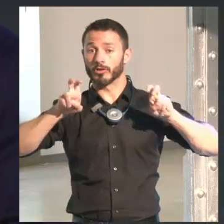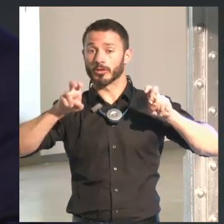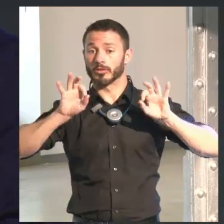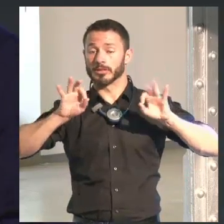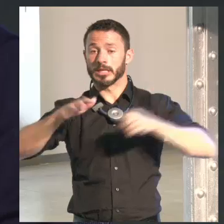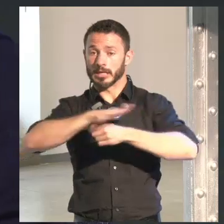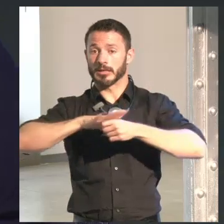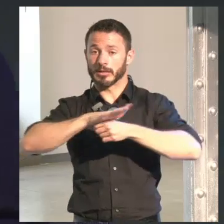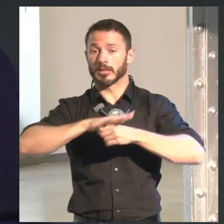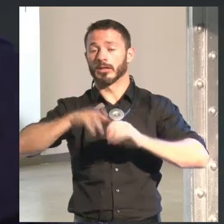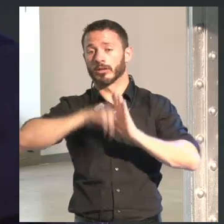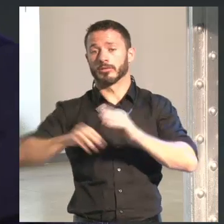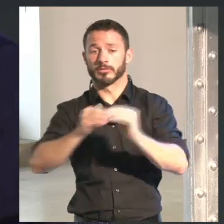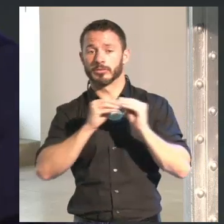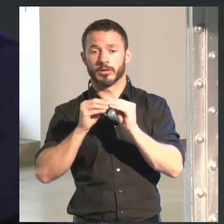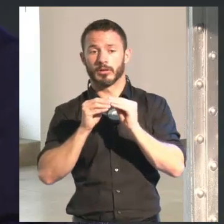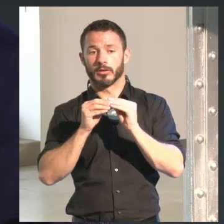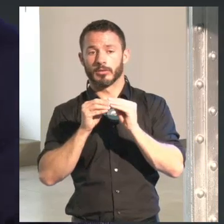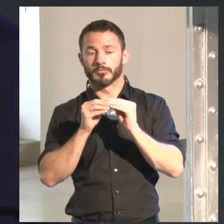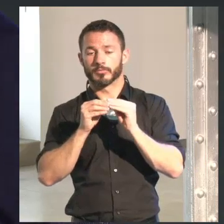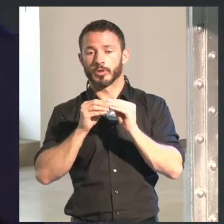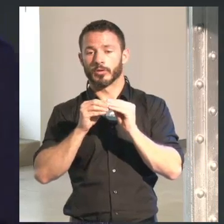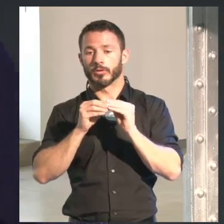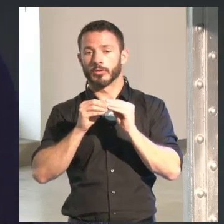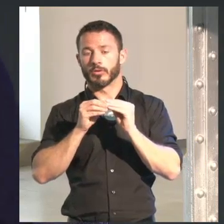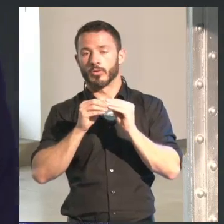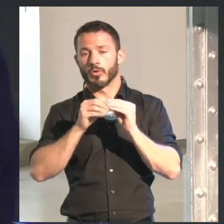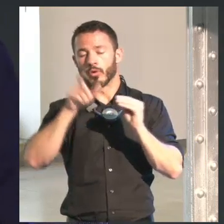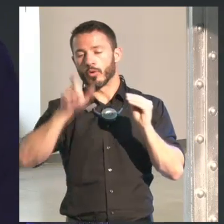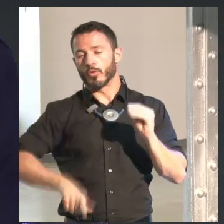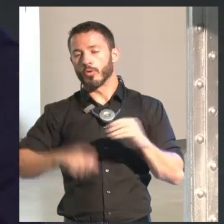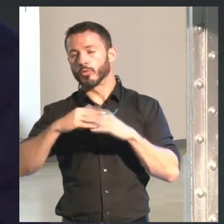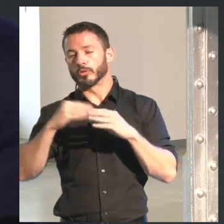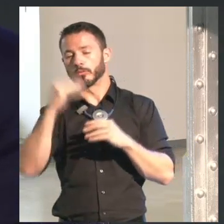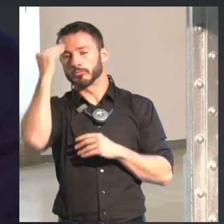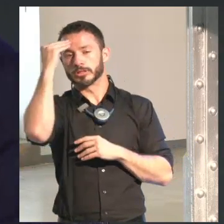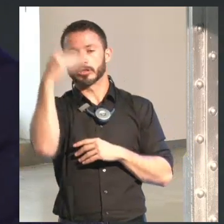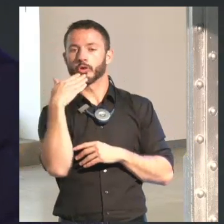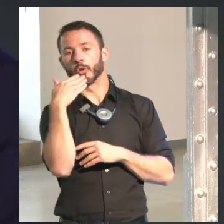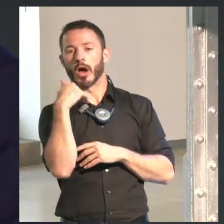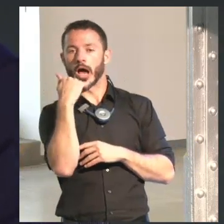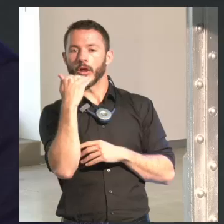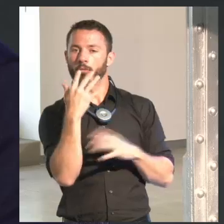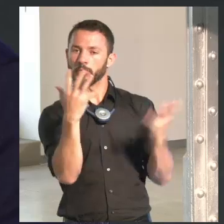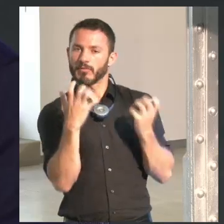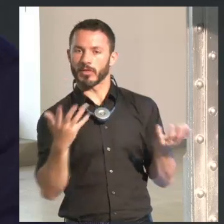se percibe como un beneficio y no como una amenaza. Y por lo tanto, ¿para qué voy a meterme en debate de quitar algo que me